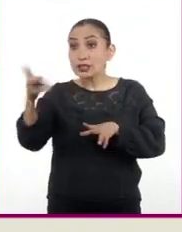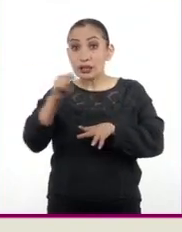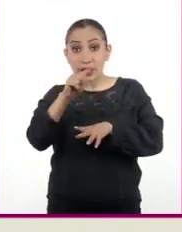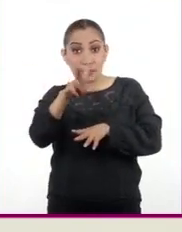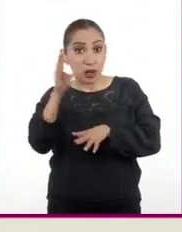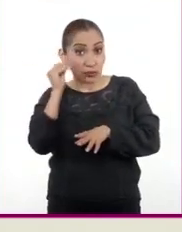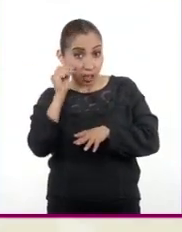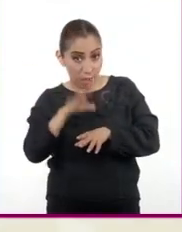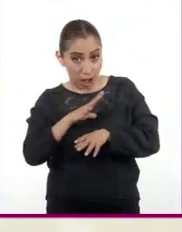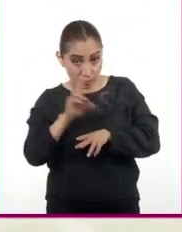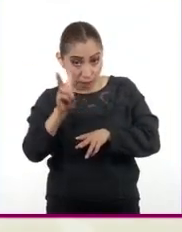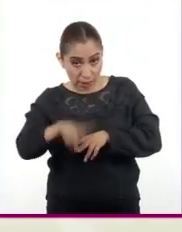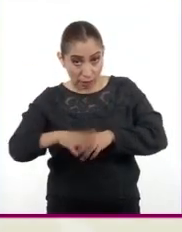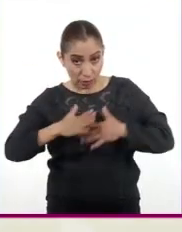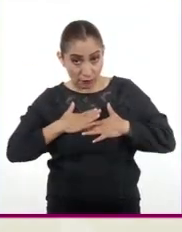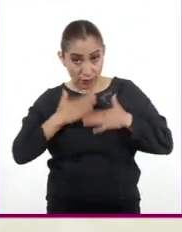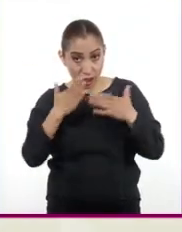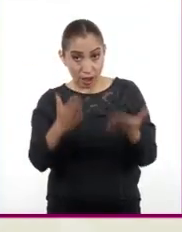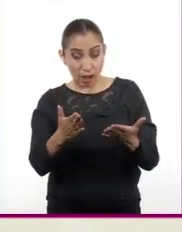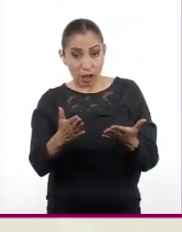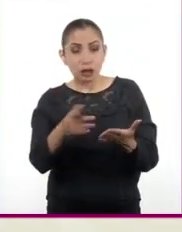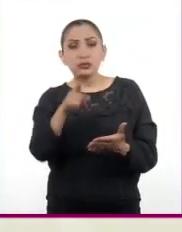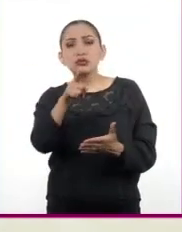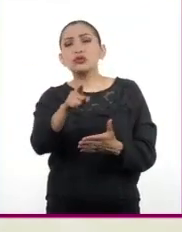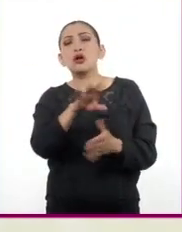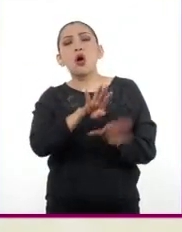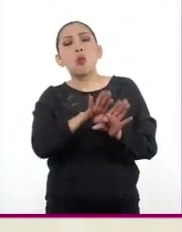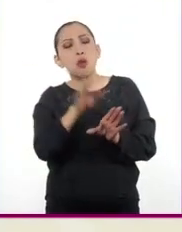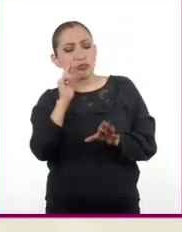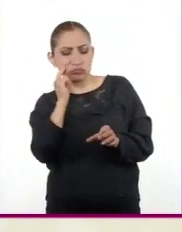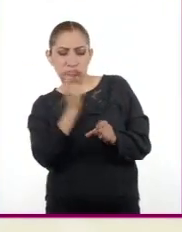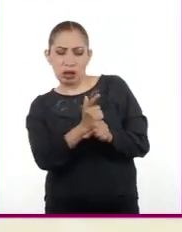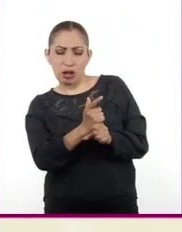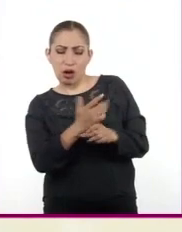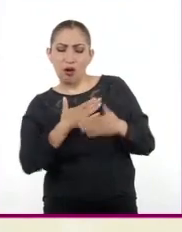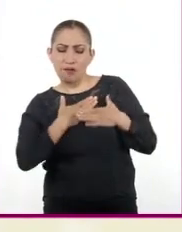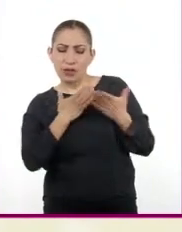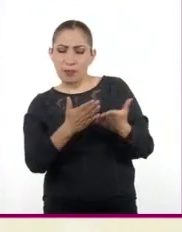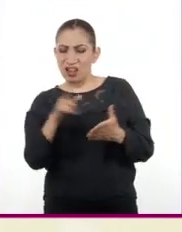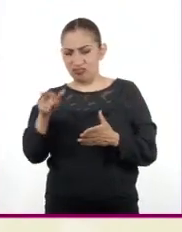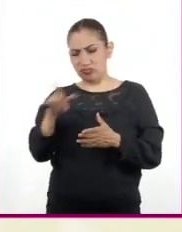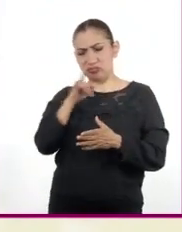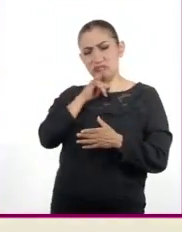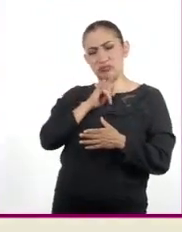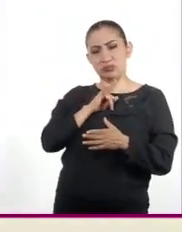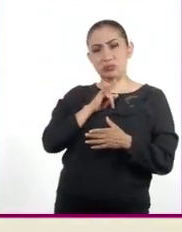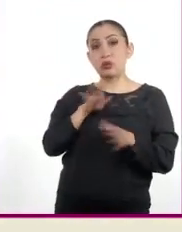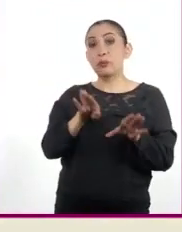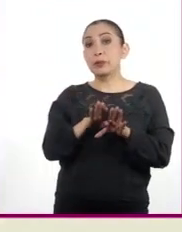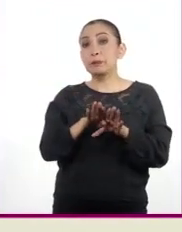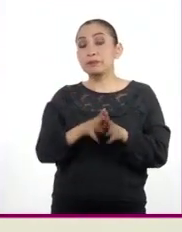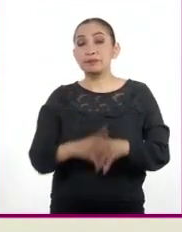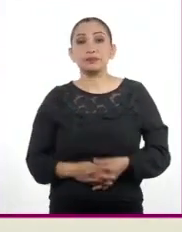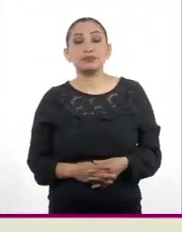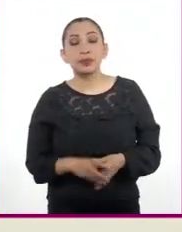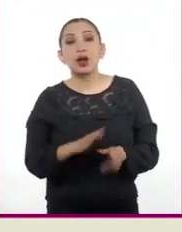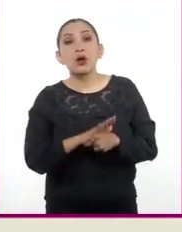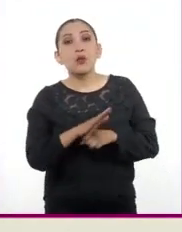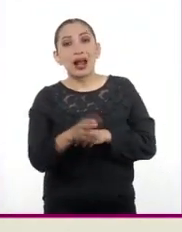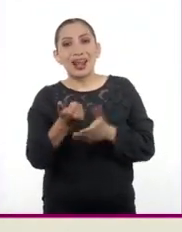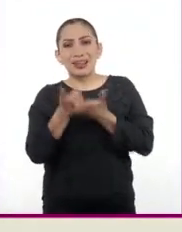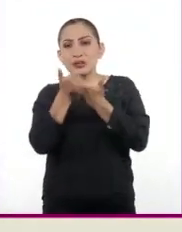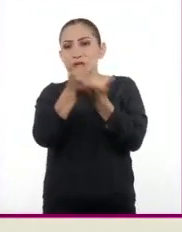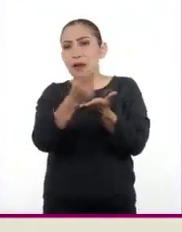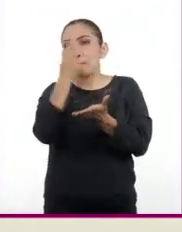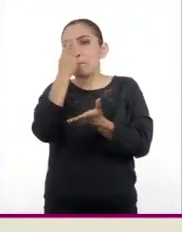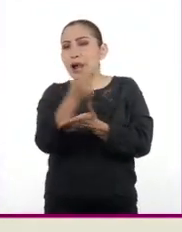es confiable? ¿Cómo pueden reconocer la información confiable de la que no lo es? ¿Cuál sirve para